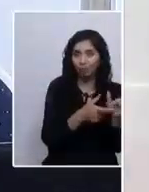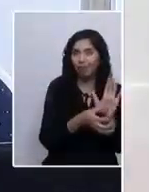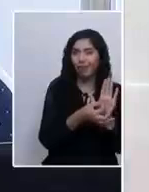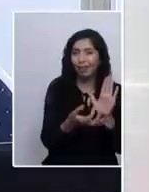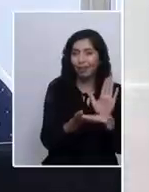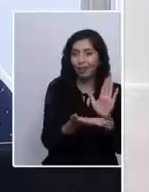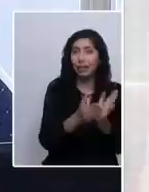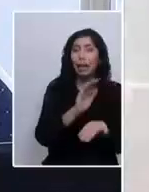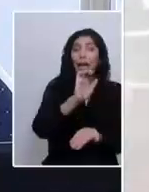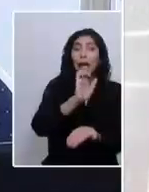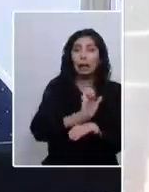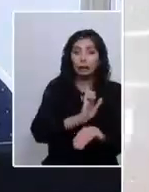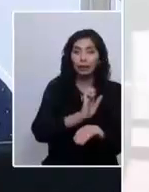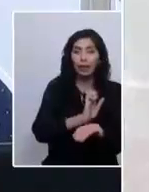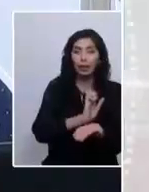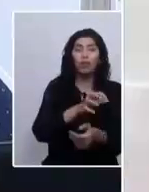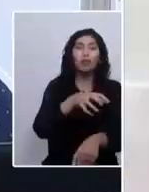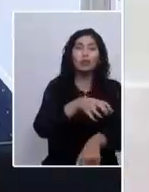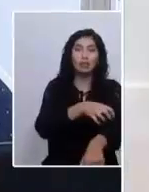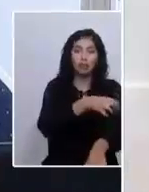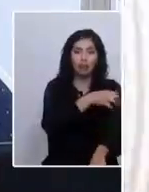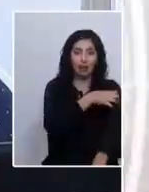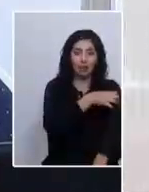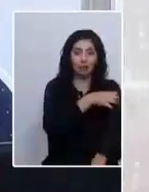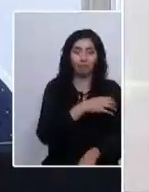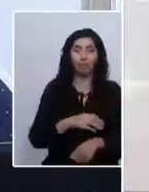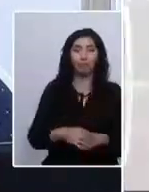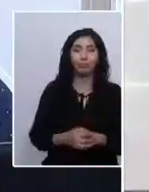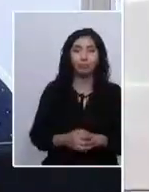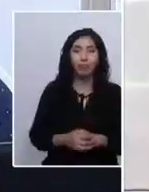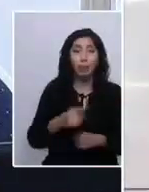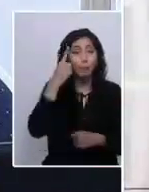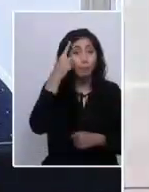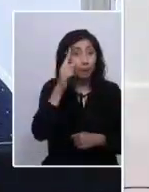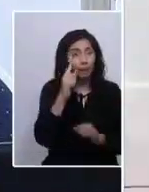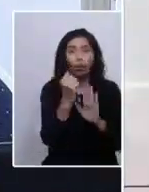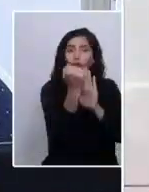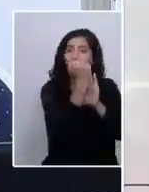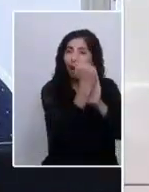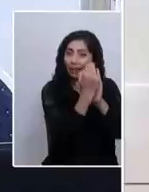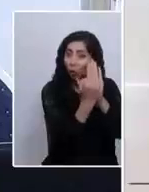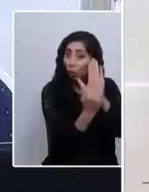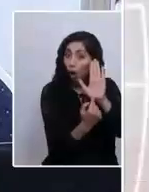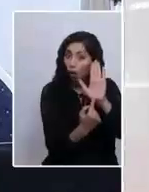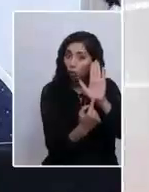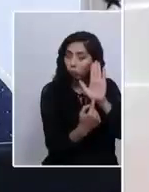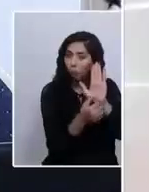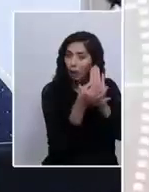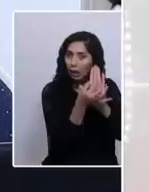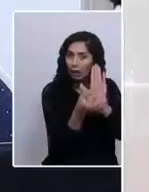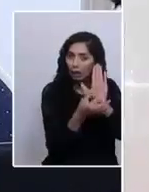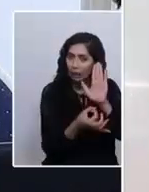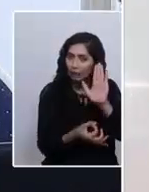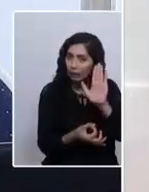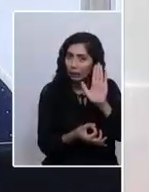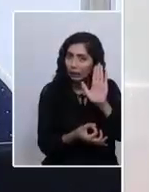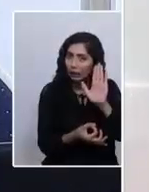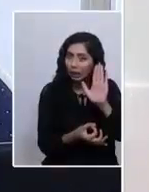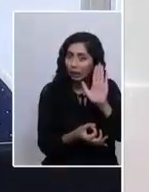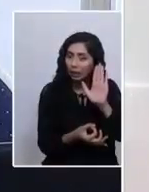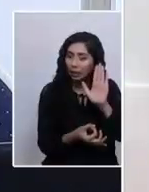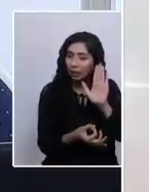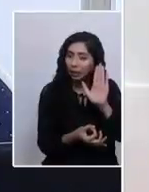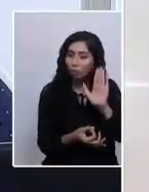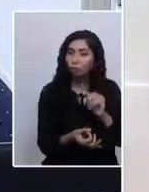otro, pero la verdad en total no se sabe si es que esas personas que no les gustan ciertos artículos van a dar el número de votos para poder bloquear algún artículo. Así que yo te diría